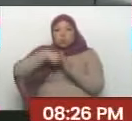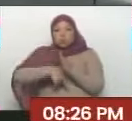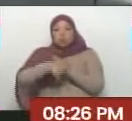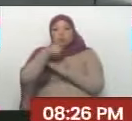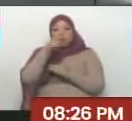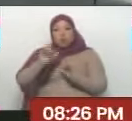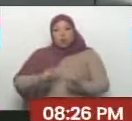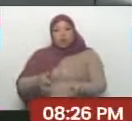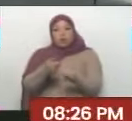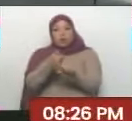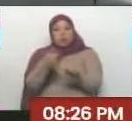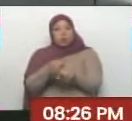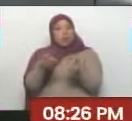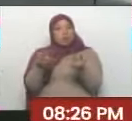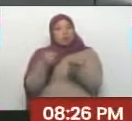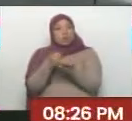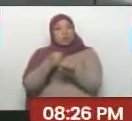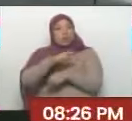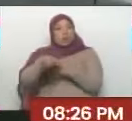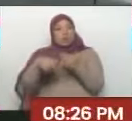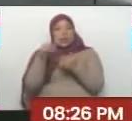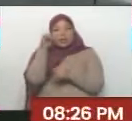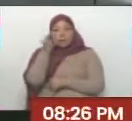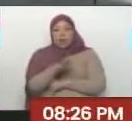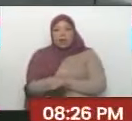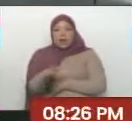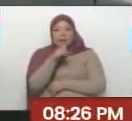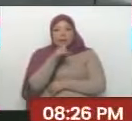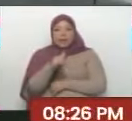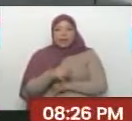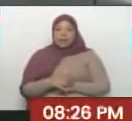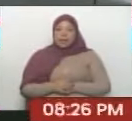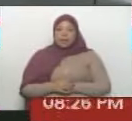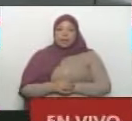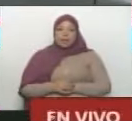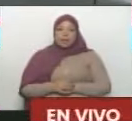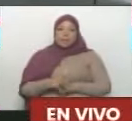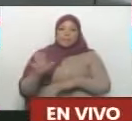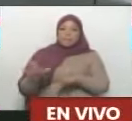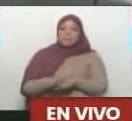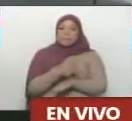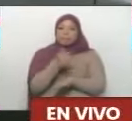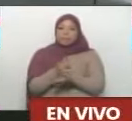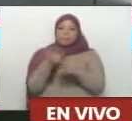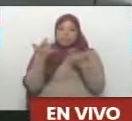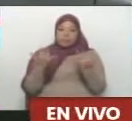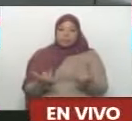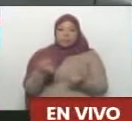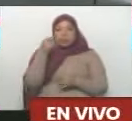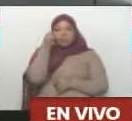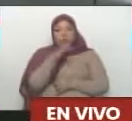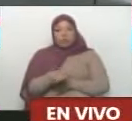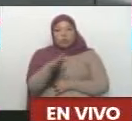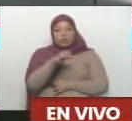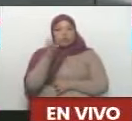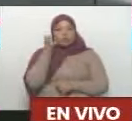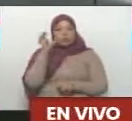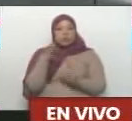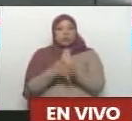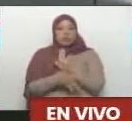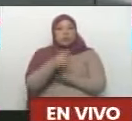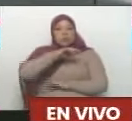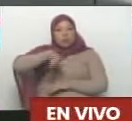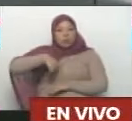el renacimiento del nuevo ser nacional. Nuestra batalla ha sido principalmente simbólica y consiste en